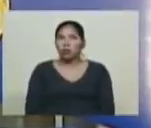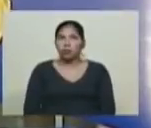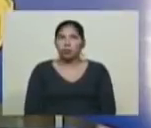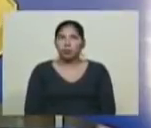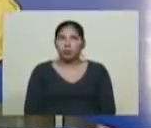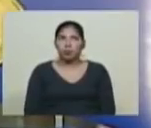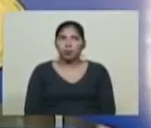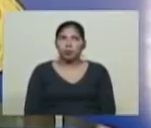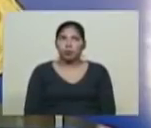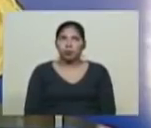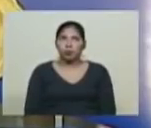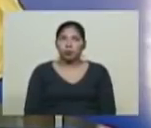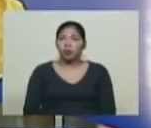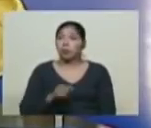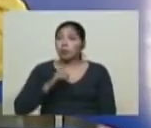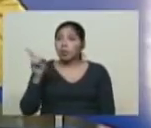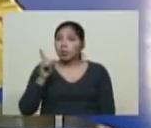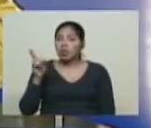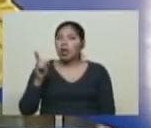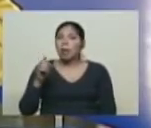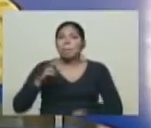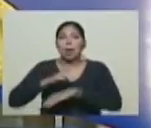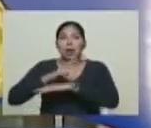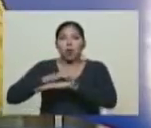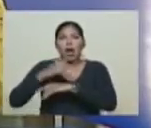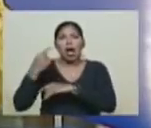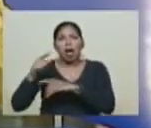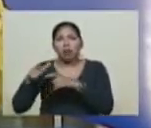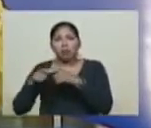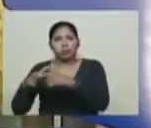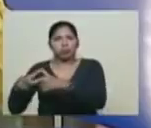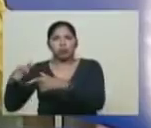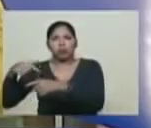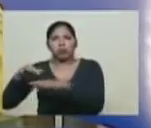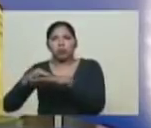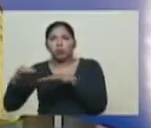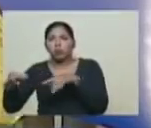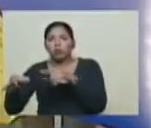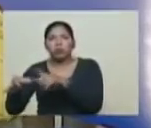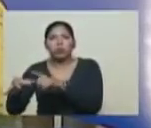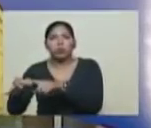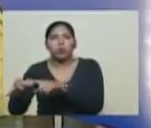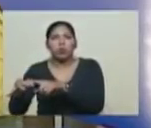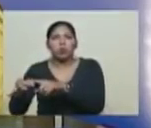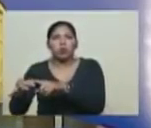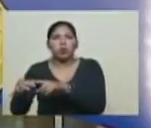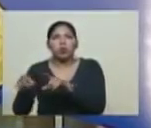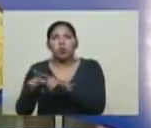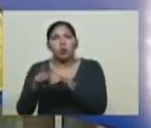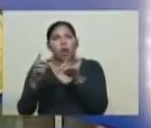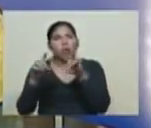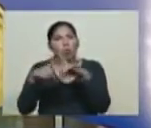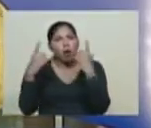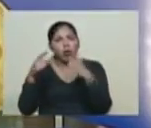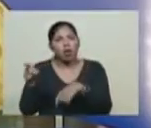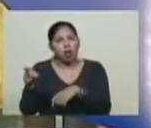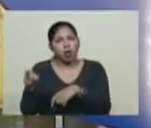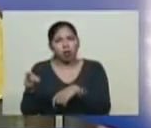En el Paraguay hay una región llamada Guairá, que se escribe igual que Guaira. Y una vez tuvimos un